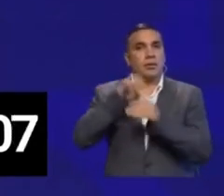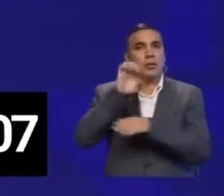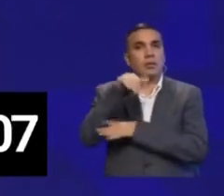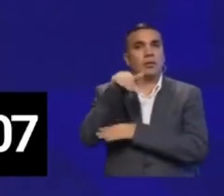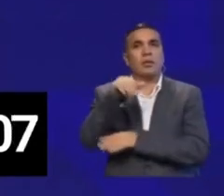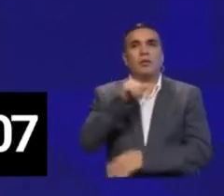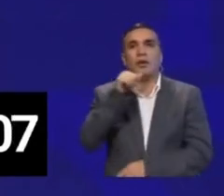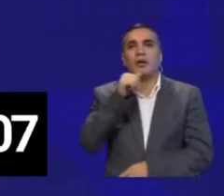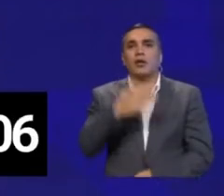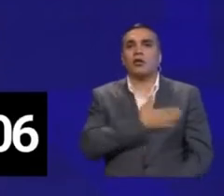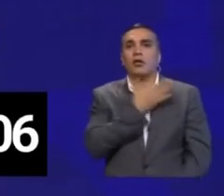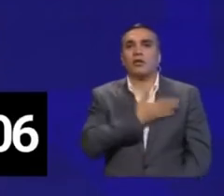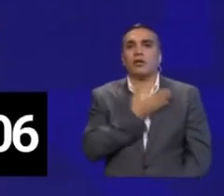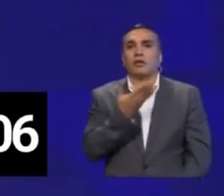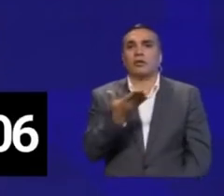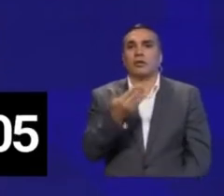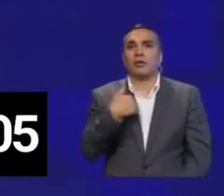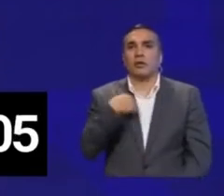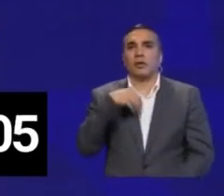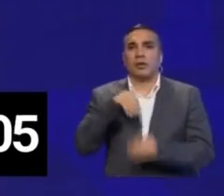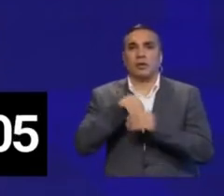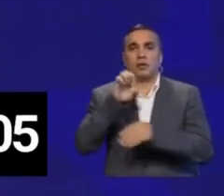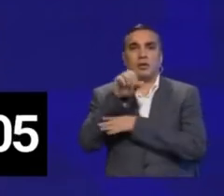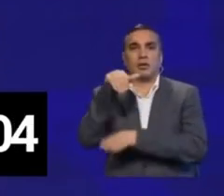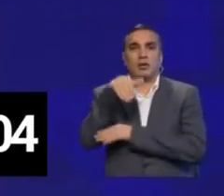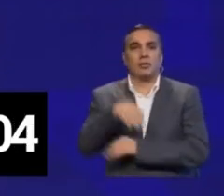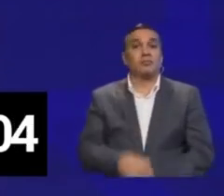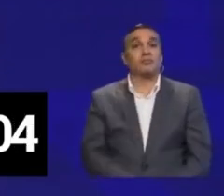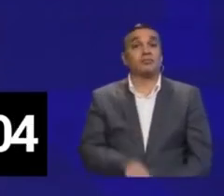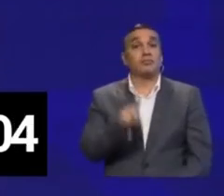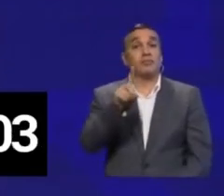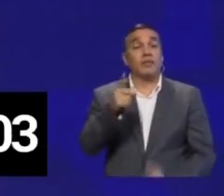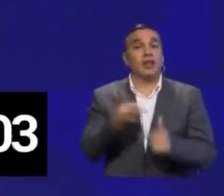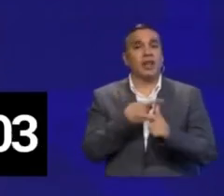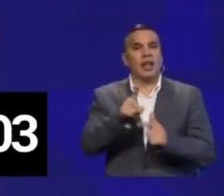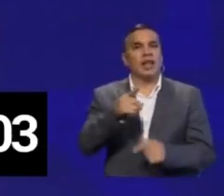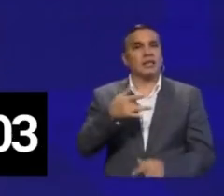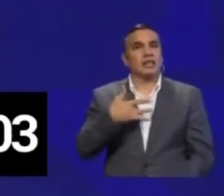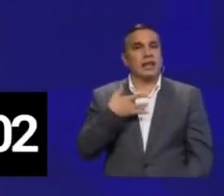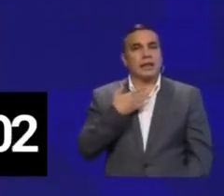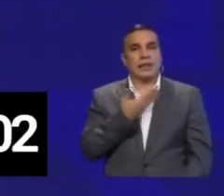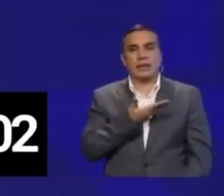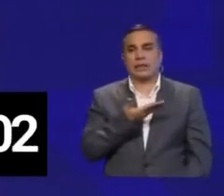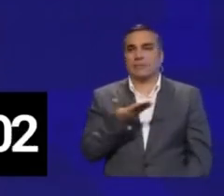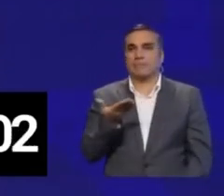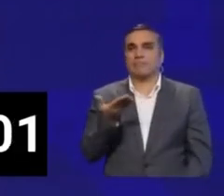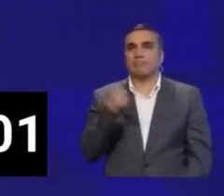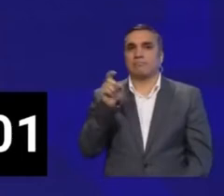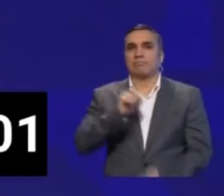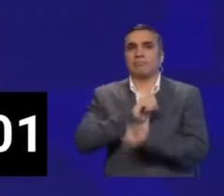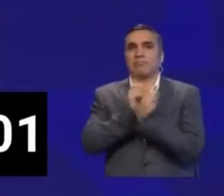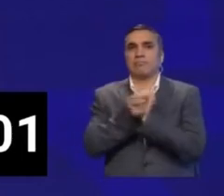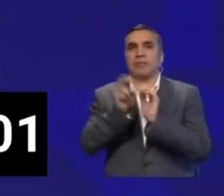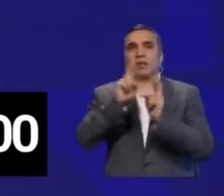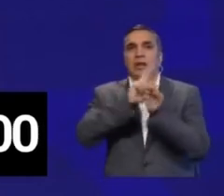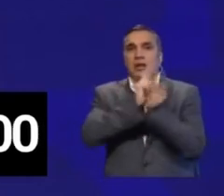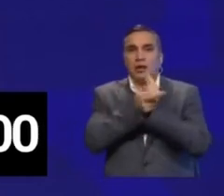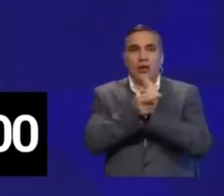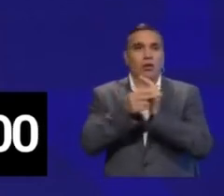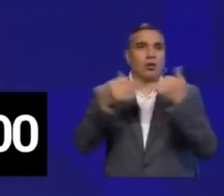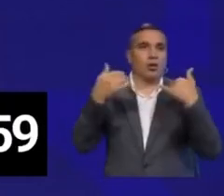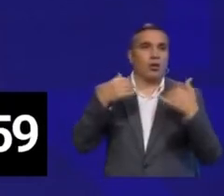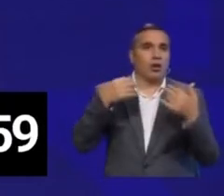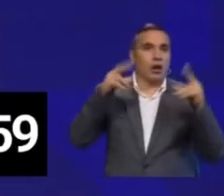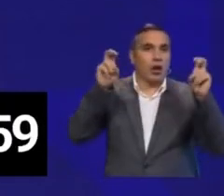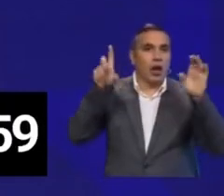la falta de confianza que hay en nuestro país. Es esta sensación de que se cambian las reglas del juego, de